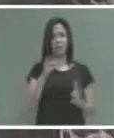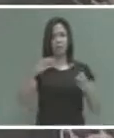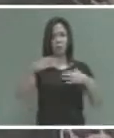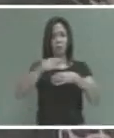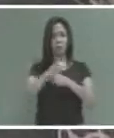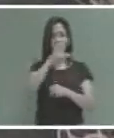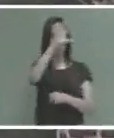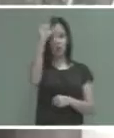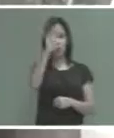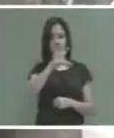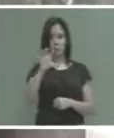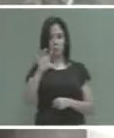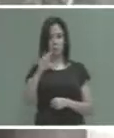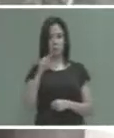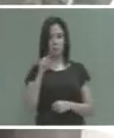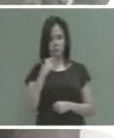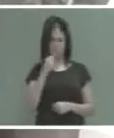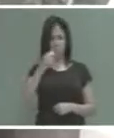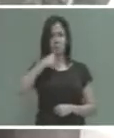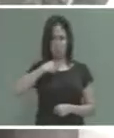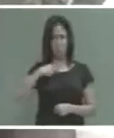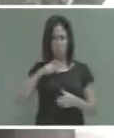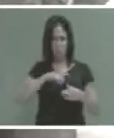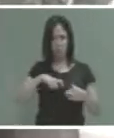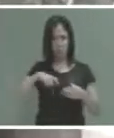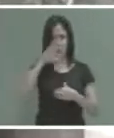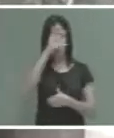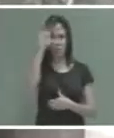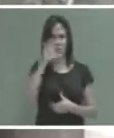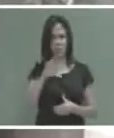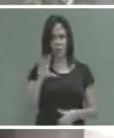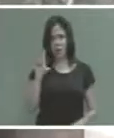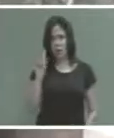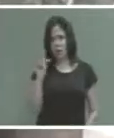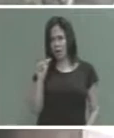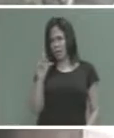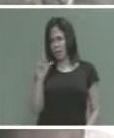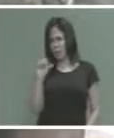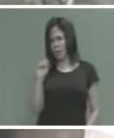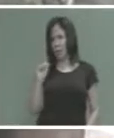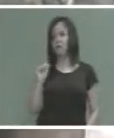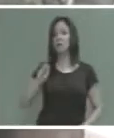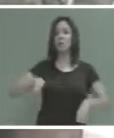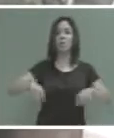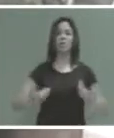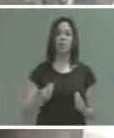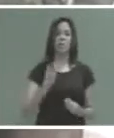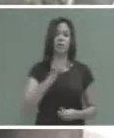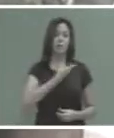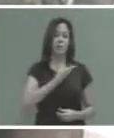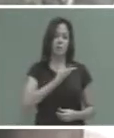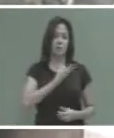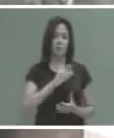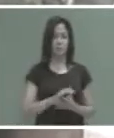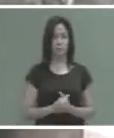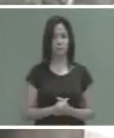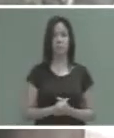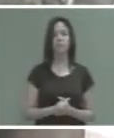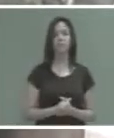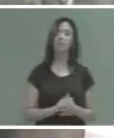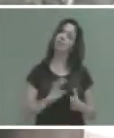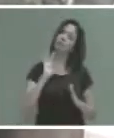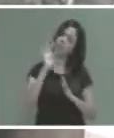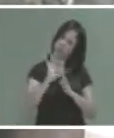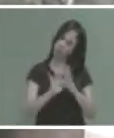Estados Participé de exposiciones Unidos? En Dallas y en Fort Worth cuando estuve en los años universitarios. Era, como te digo, un tiempo